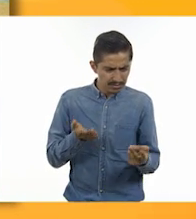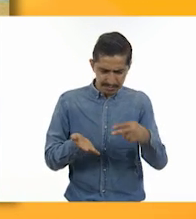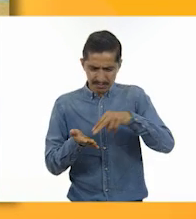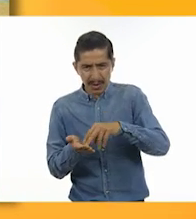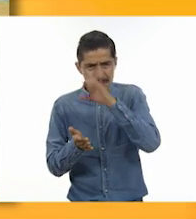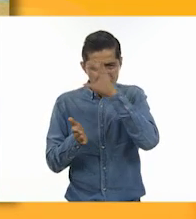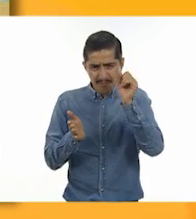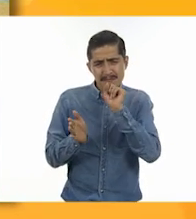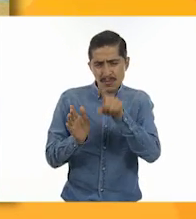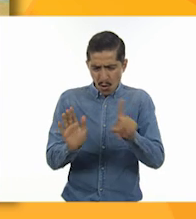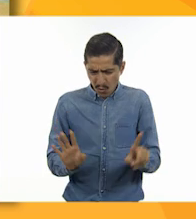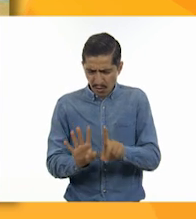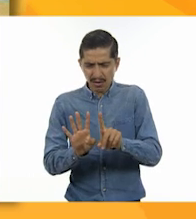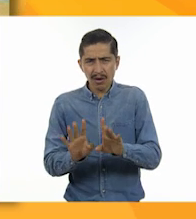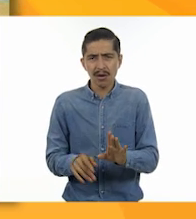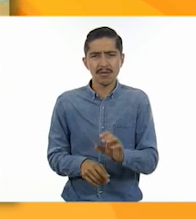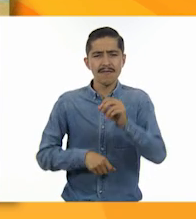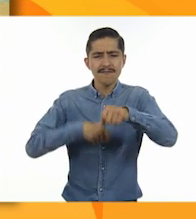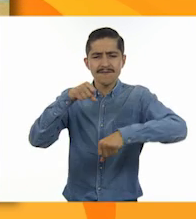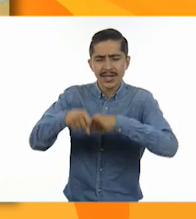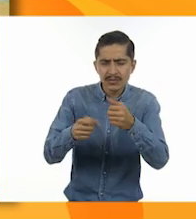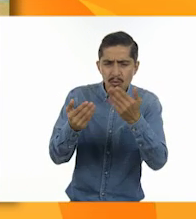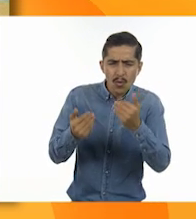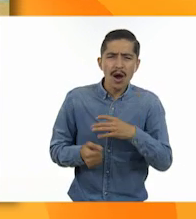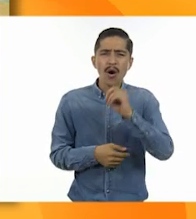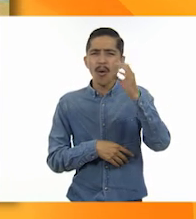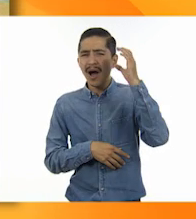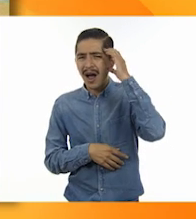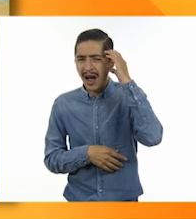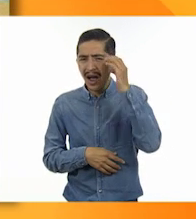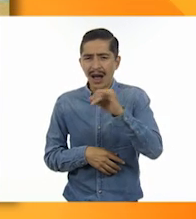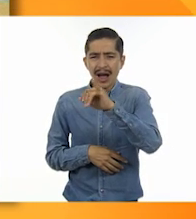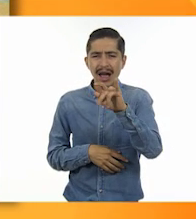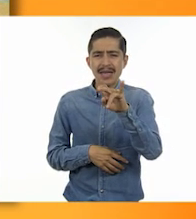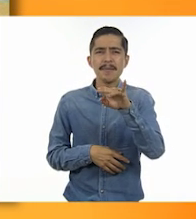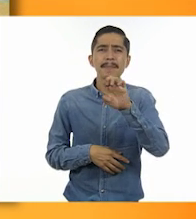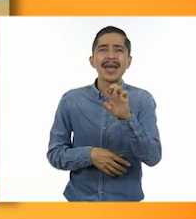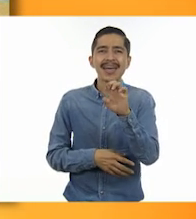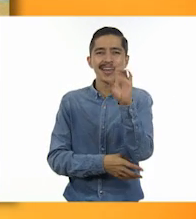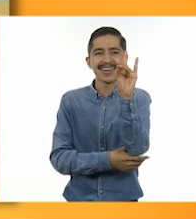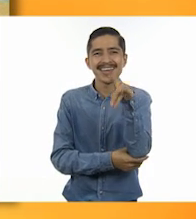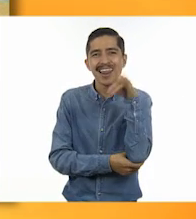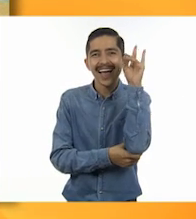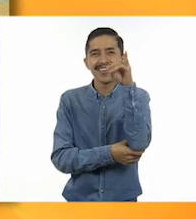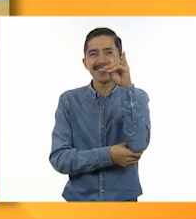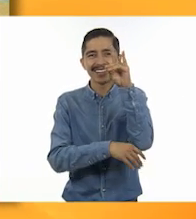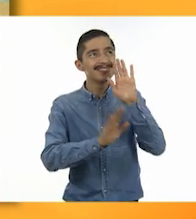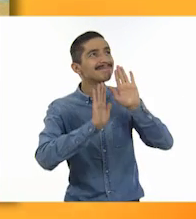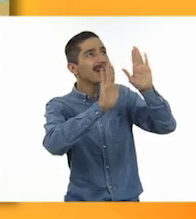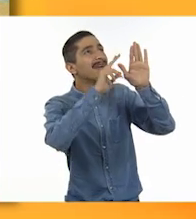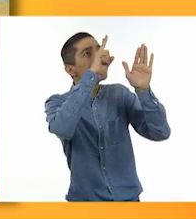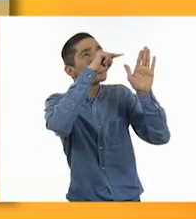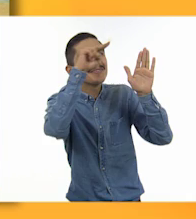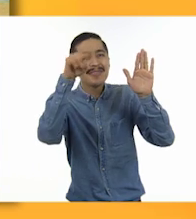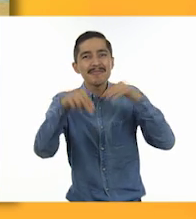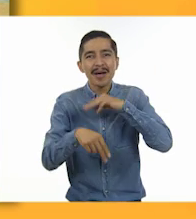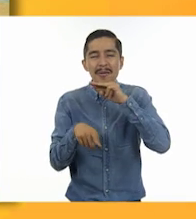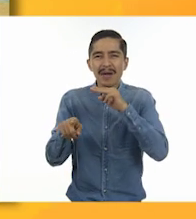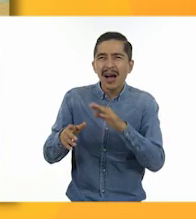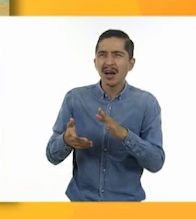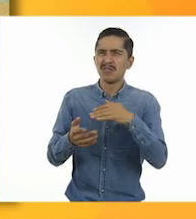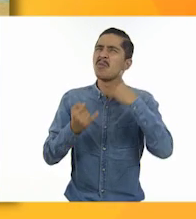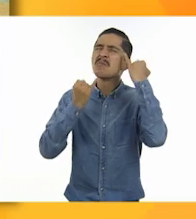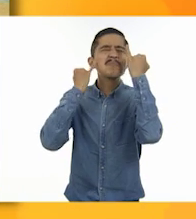Un garaje sin mi bici o mi recámara sin Jaime, la jirafa que mamá pintó en la pared. No imaginaba